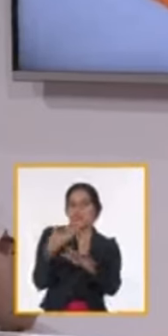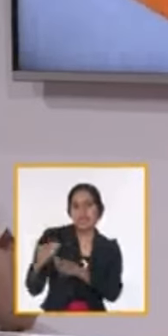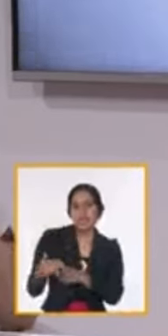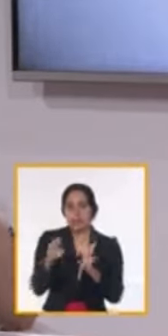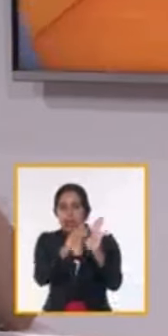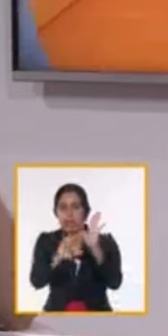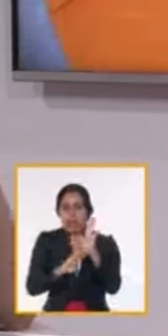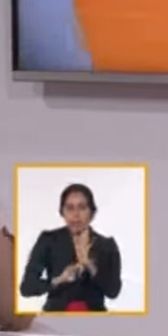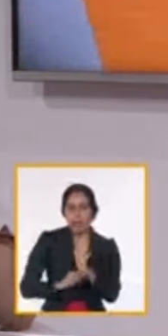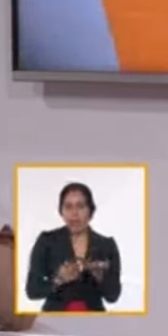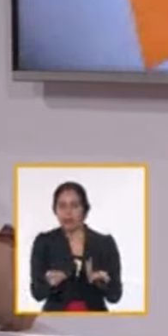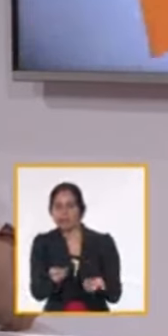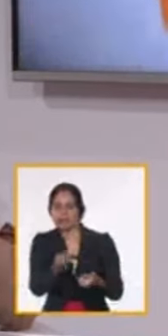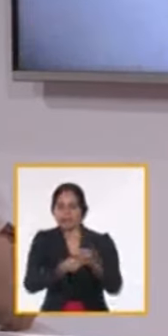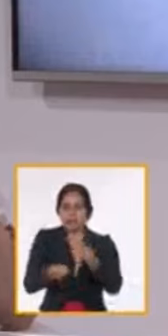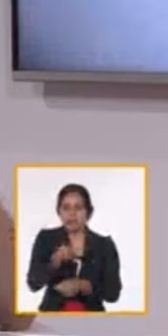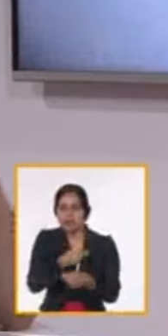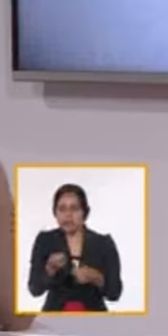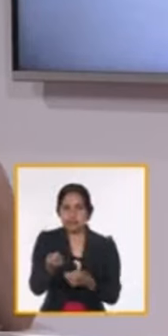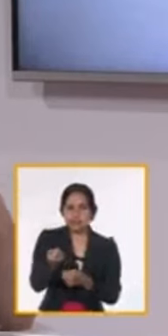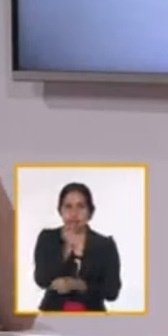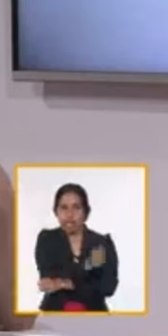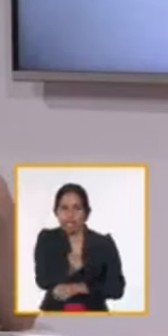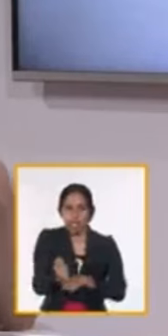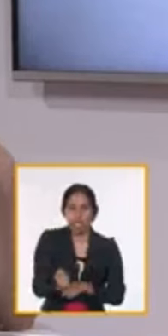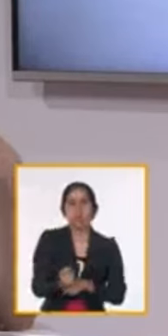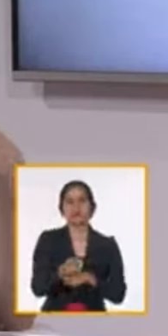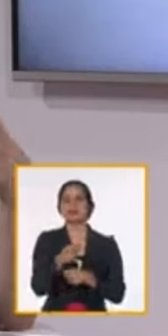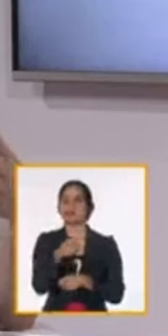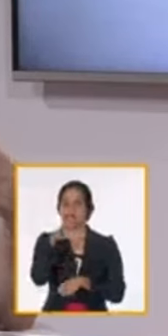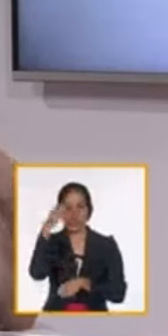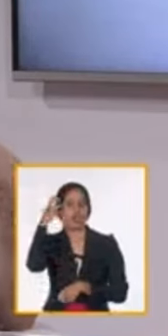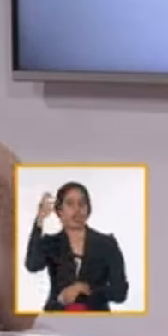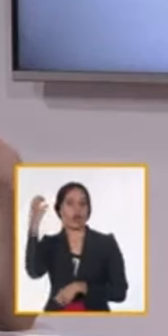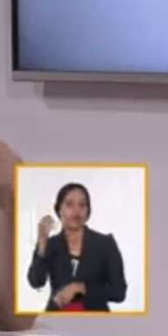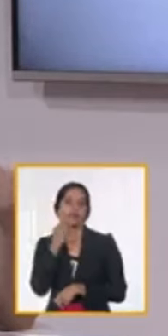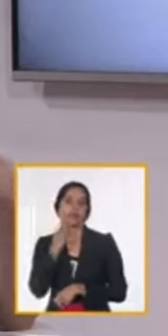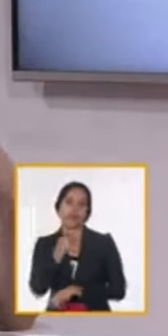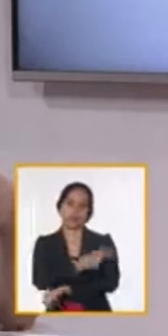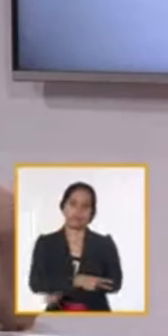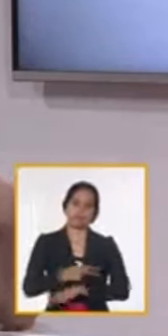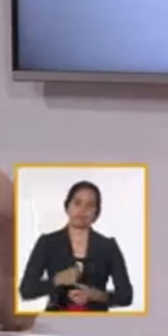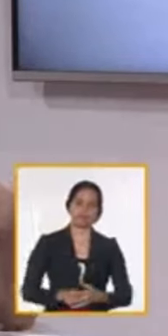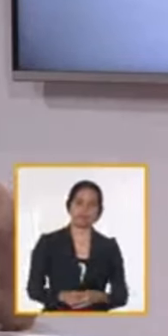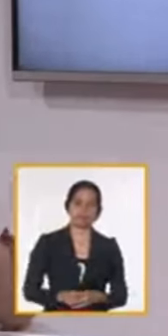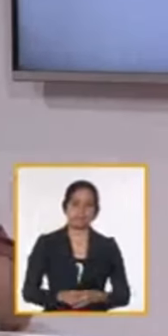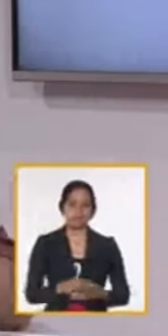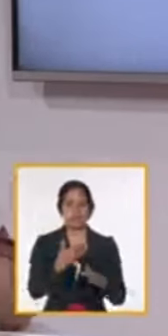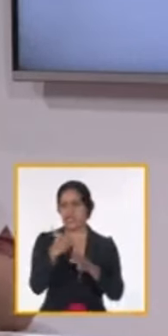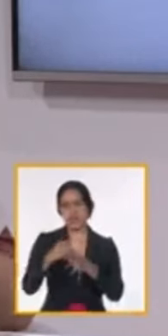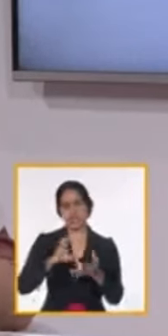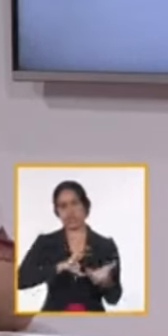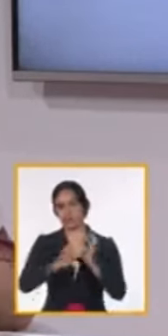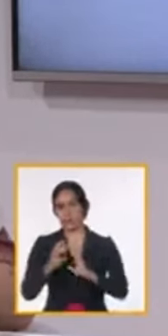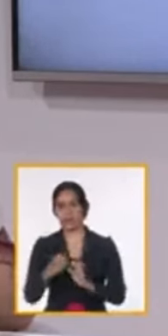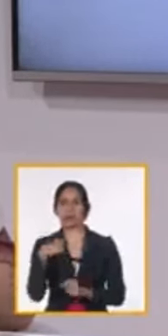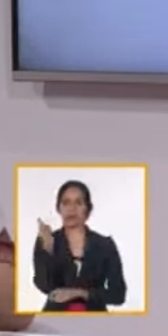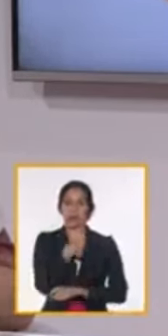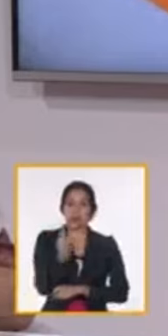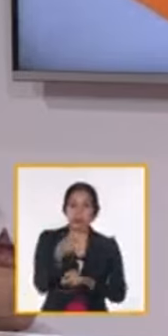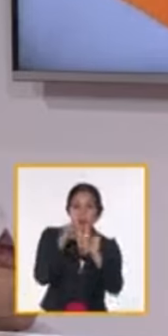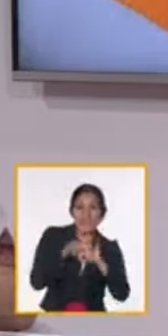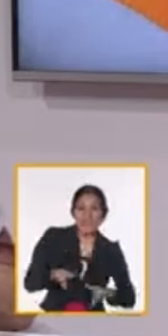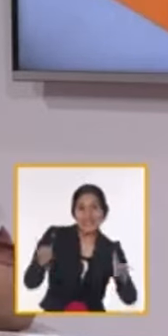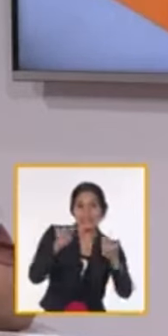normalizan el genocidio llevado a cabo por el Estado de Israel. Hay muchas formas en las cuales nuestras universidades